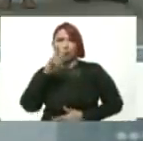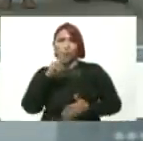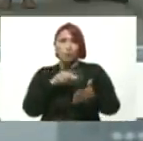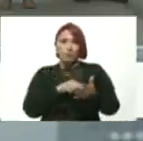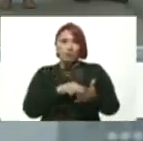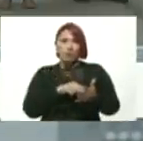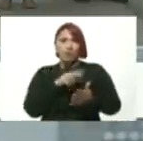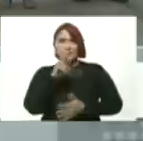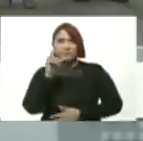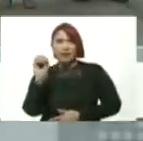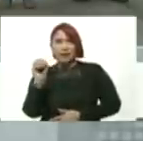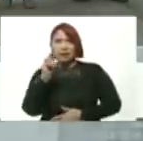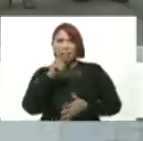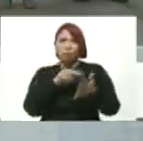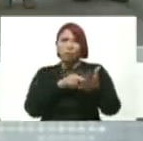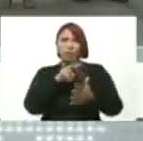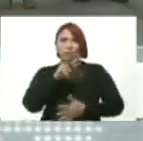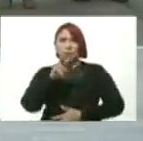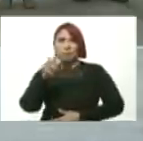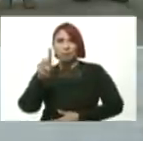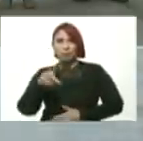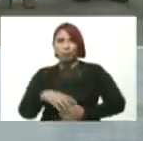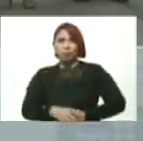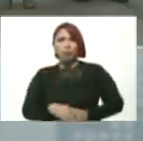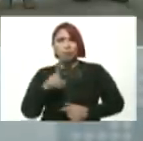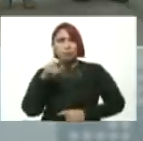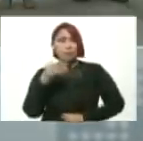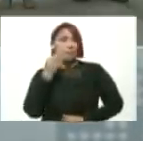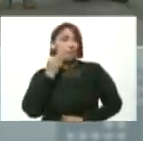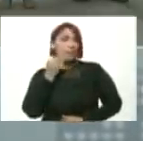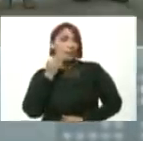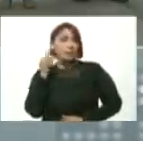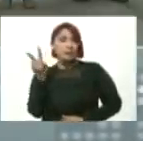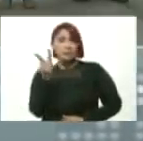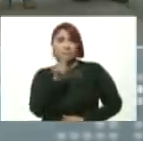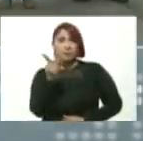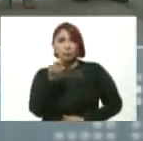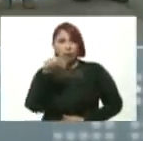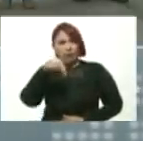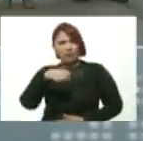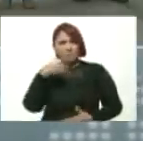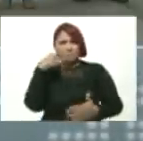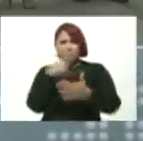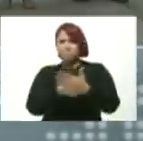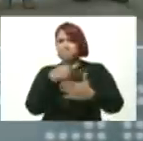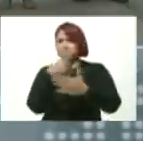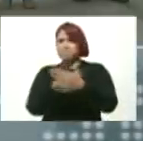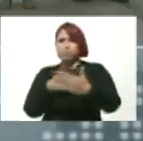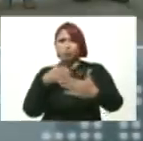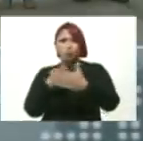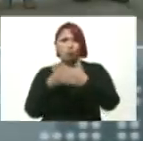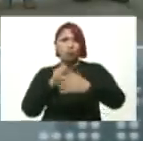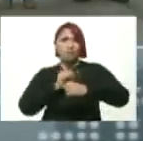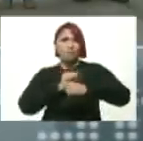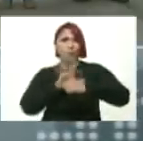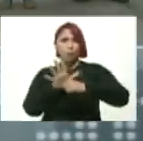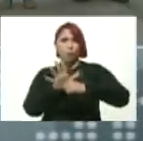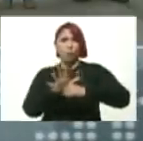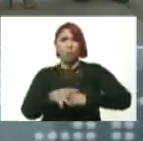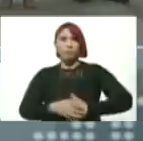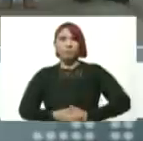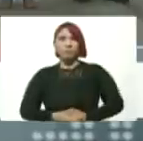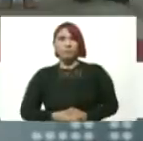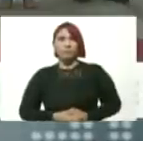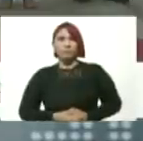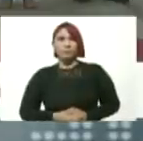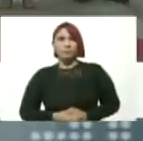2020 2021 y la experiencia venezolana en la lucha contra el coronavirus a